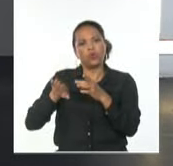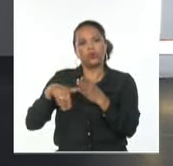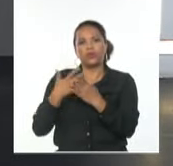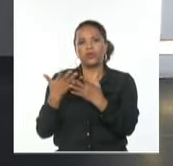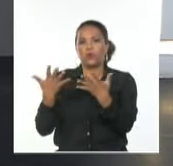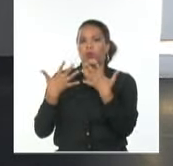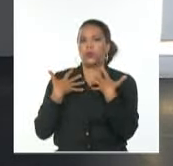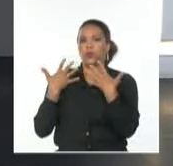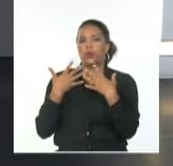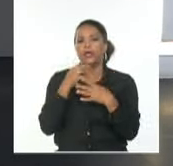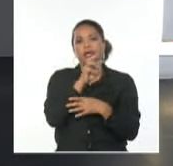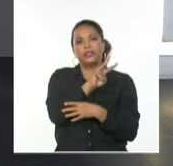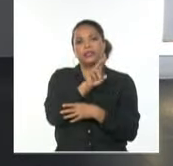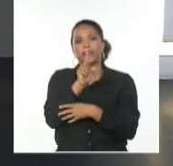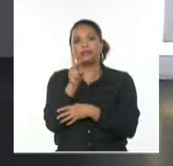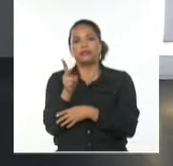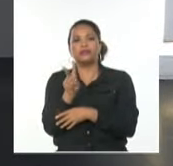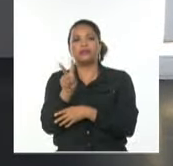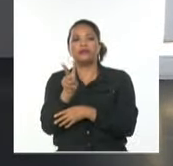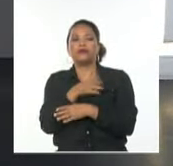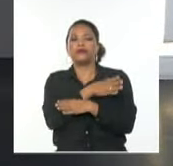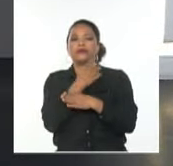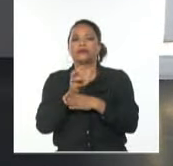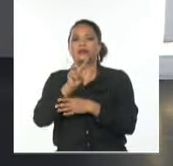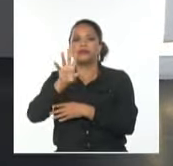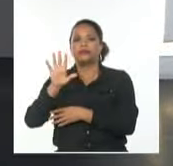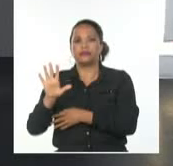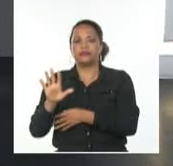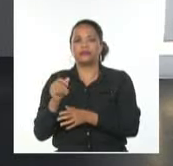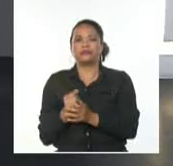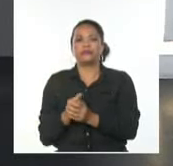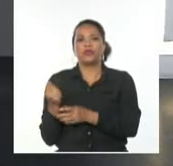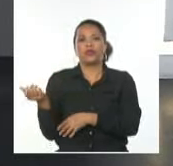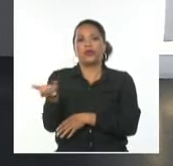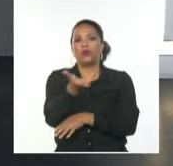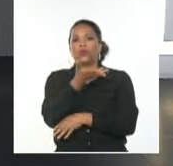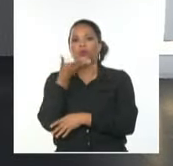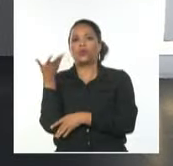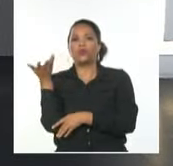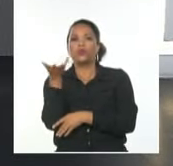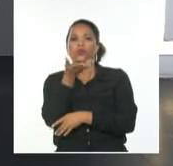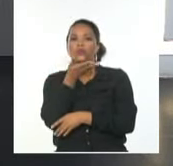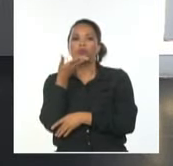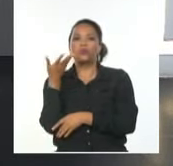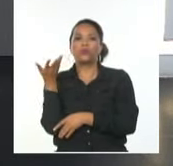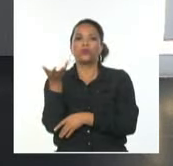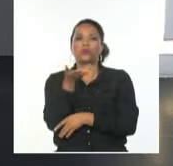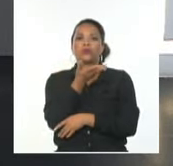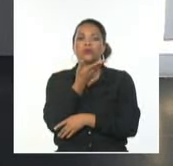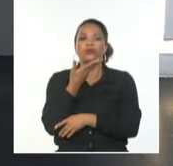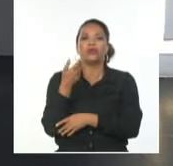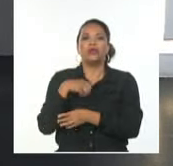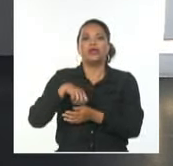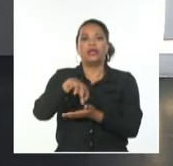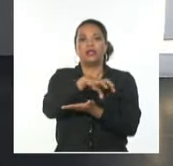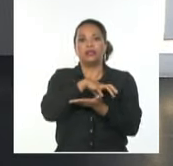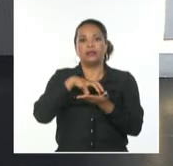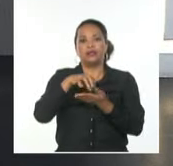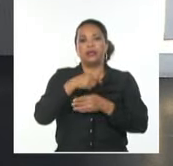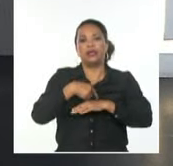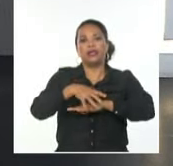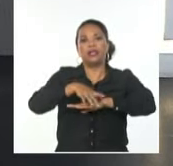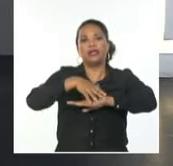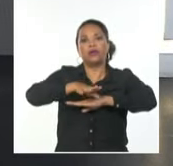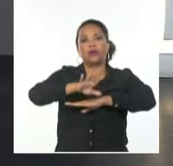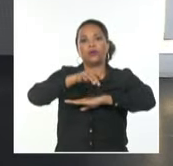entre 32 y 35 grados. Los vientos serán variables débiles y en zonas de la costa norte soplarán del